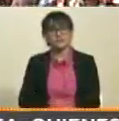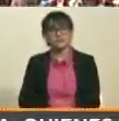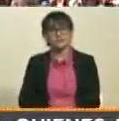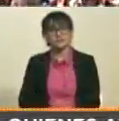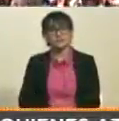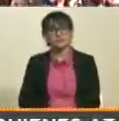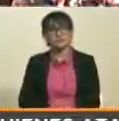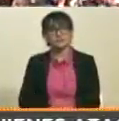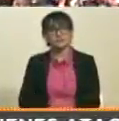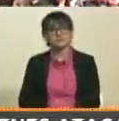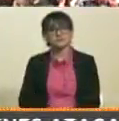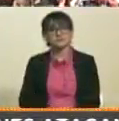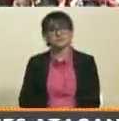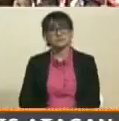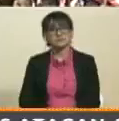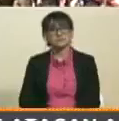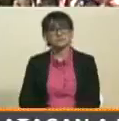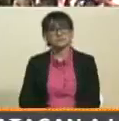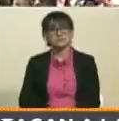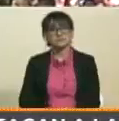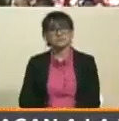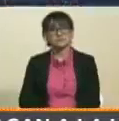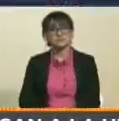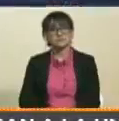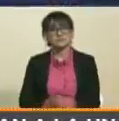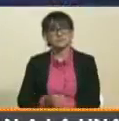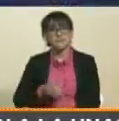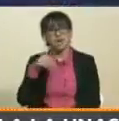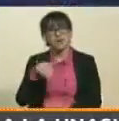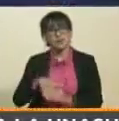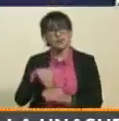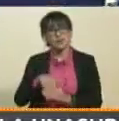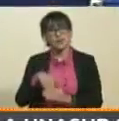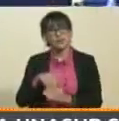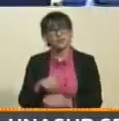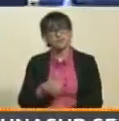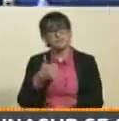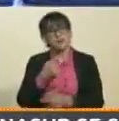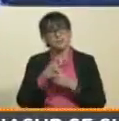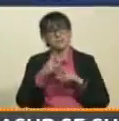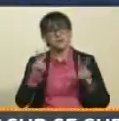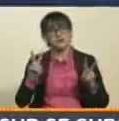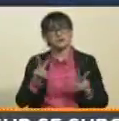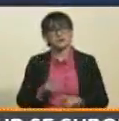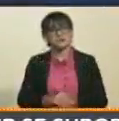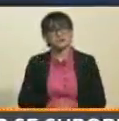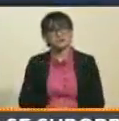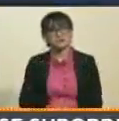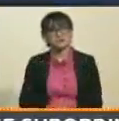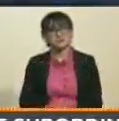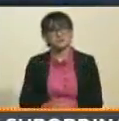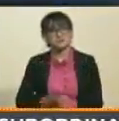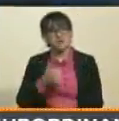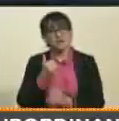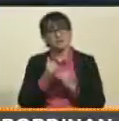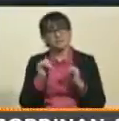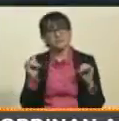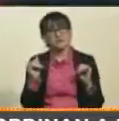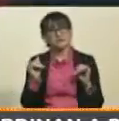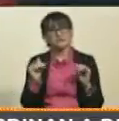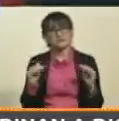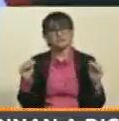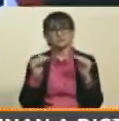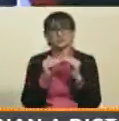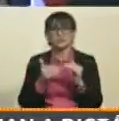por cada suma. Mientras más votos, más paz. Más independencia, más